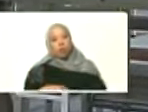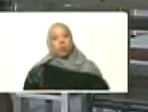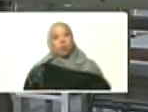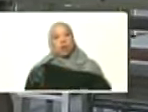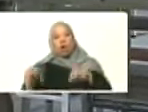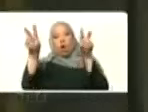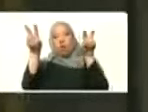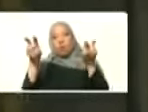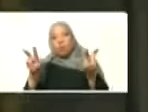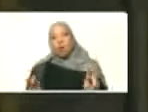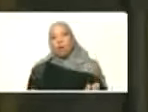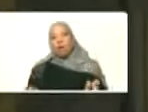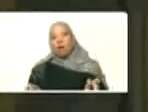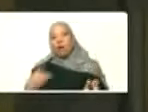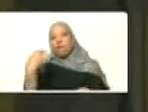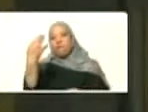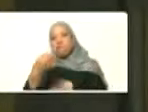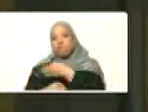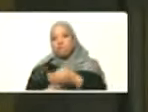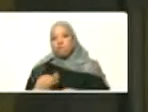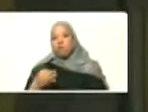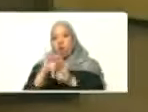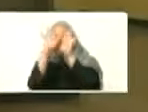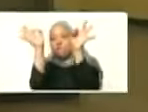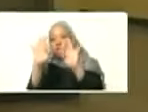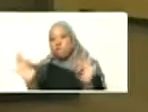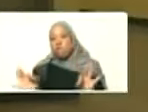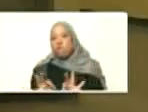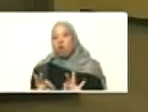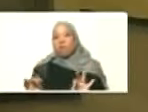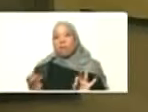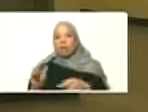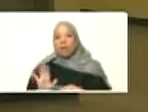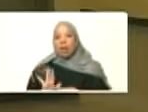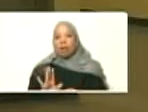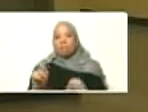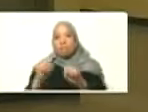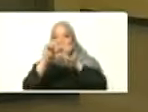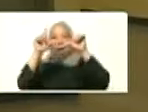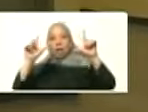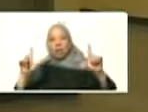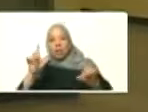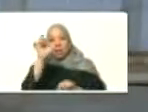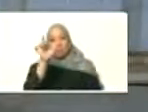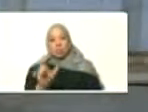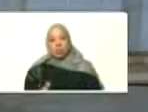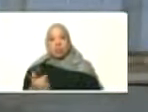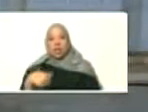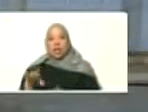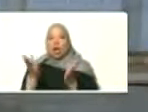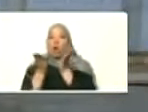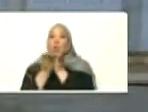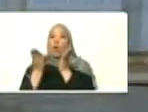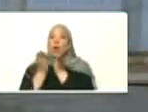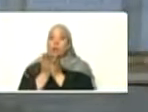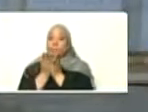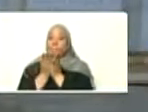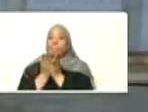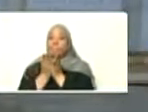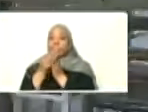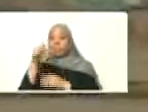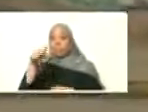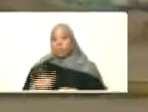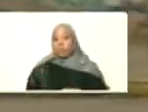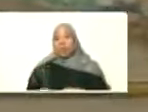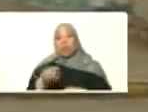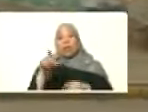nuevo milagro que ha nacido en nuestra patria. Y en este marco, bueno, aquí en este colegio también el poder popular se ha